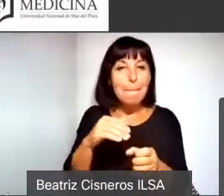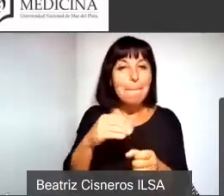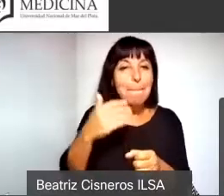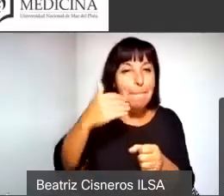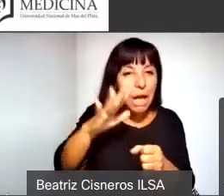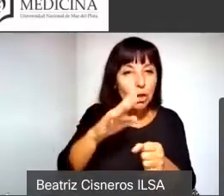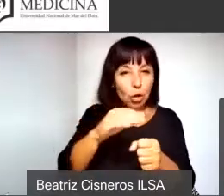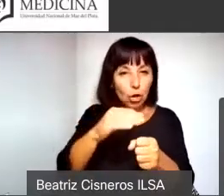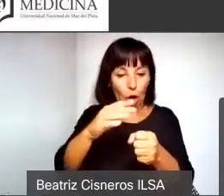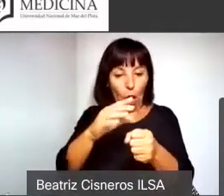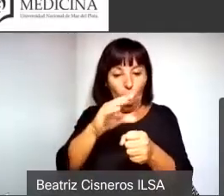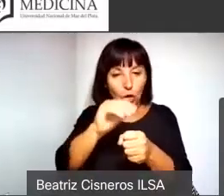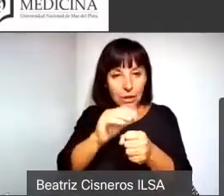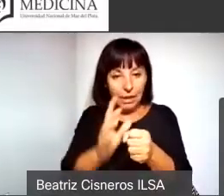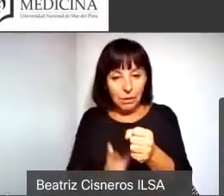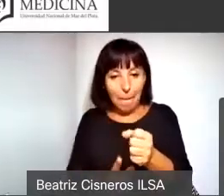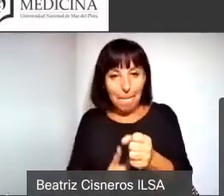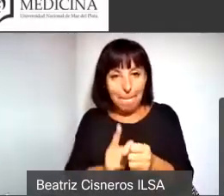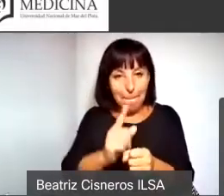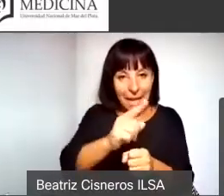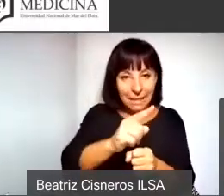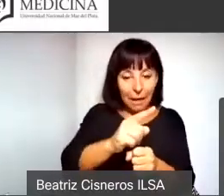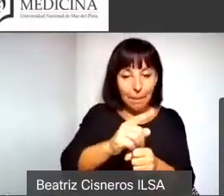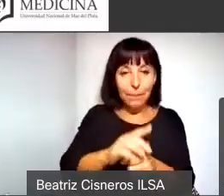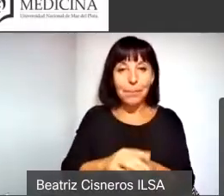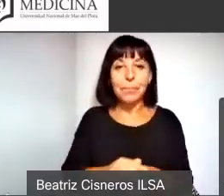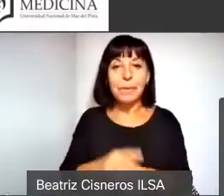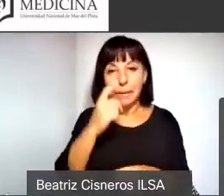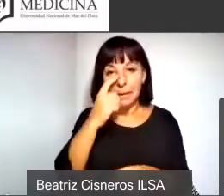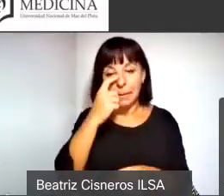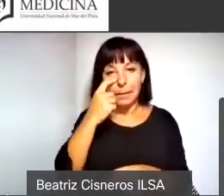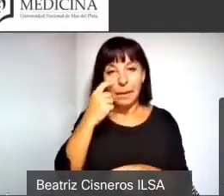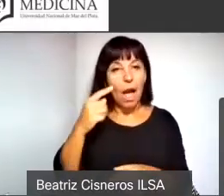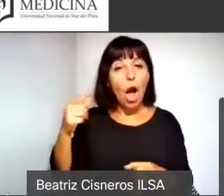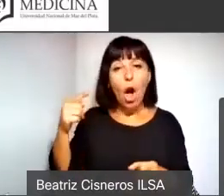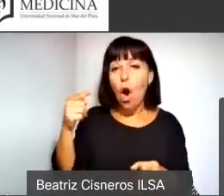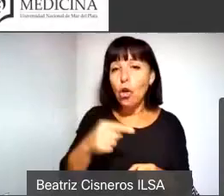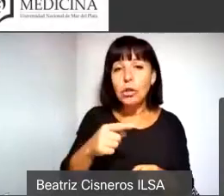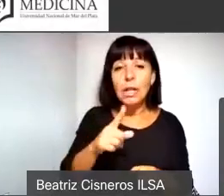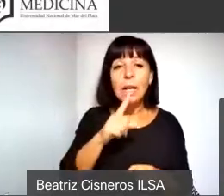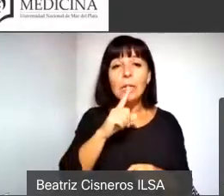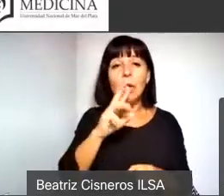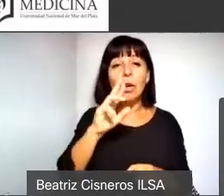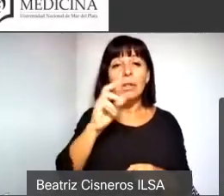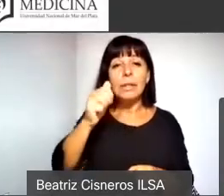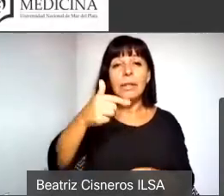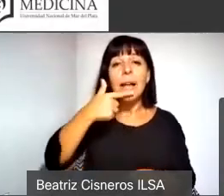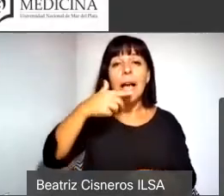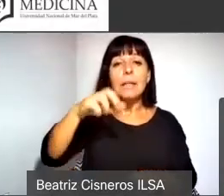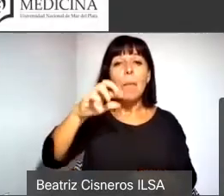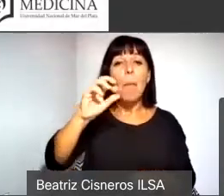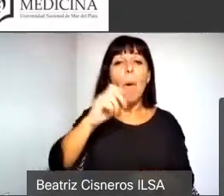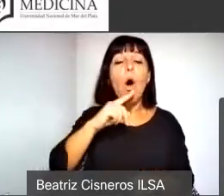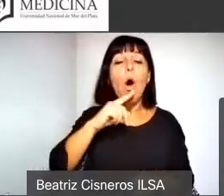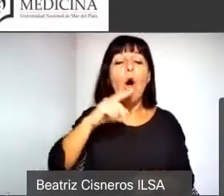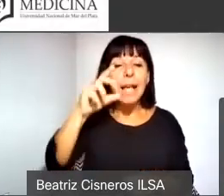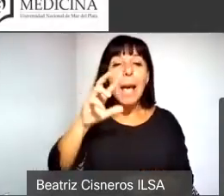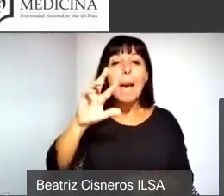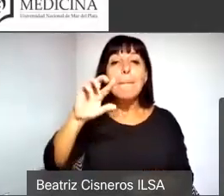concentración. ¿Mm? Eso es lo que caracteriza. Lo contrario del transporte pasivo, caracteriza el transporte activo.